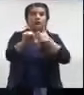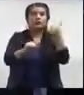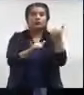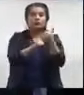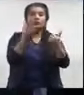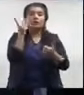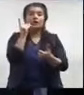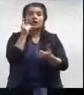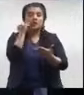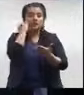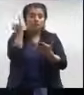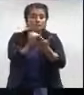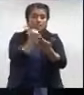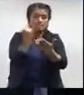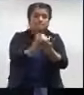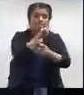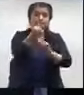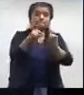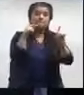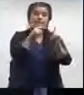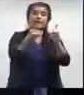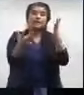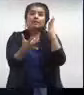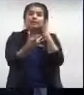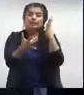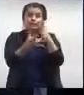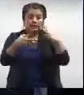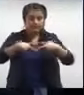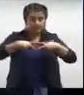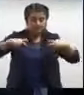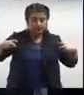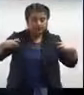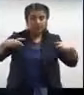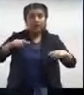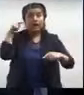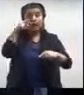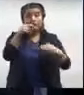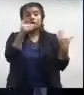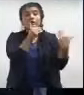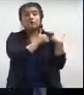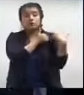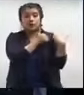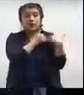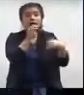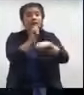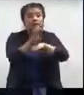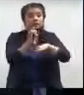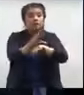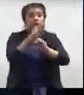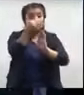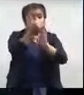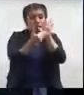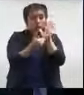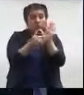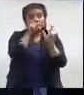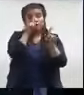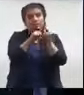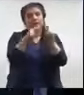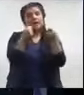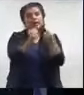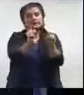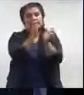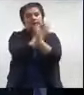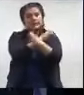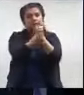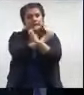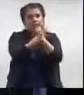Investigación Especializada Técnica y Científica. Es la encargada de asesorar en la definición y desarrollo de